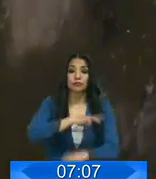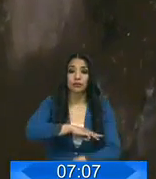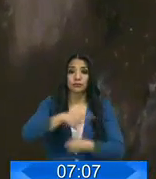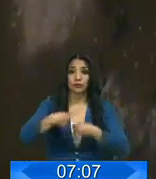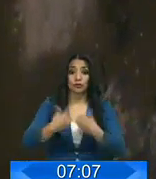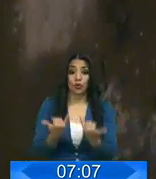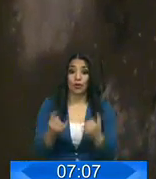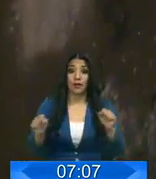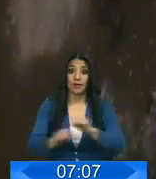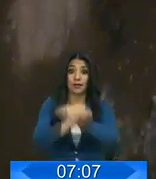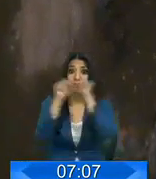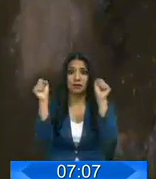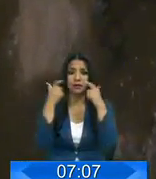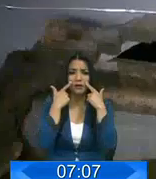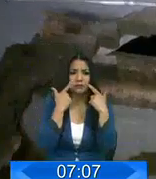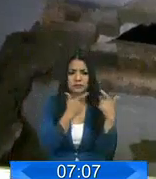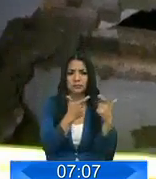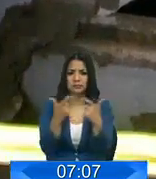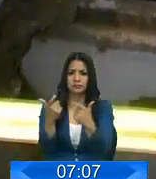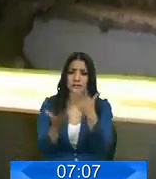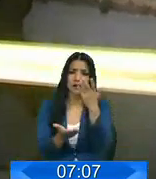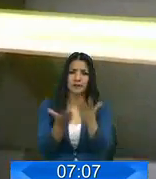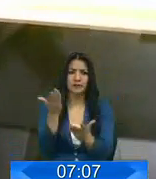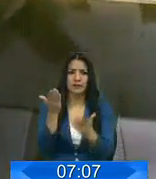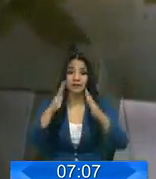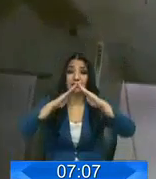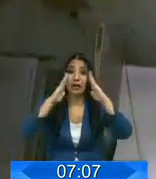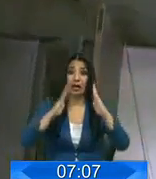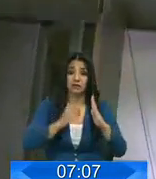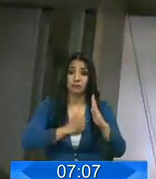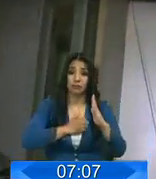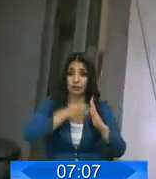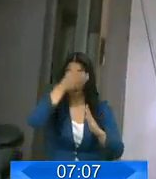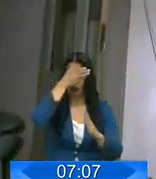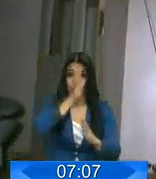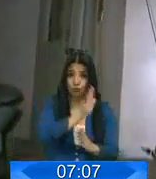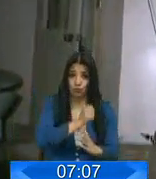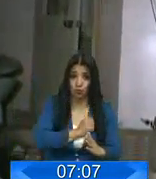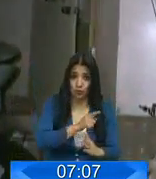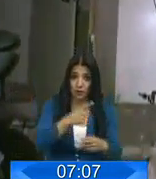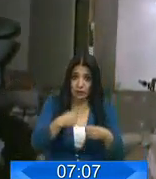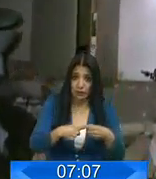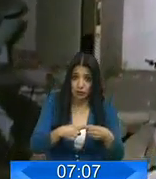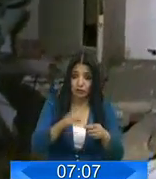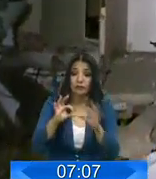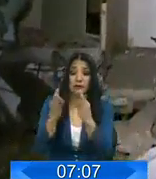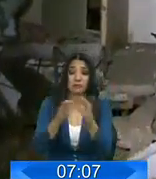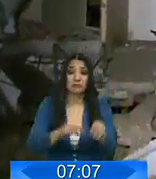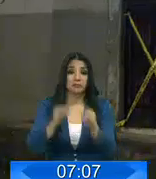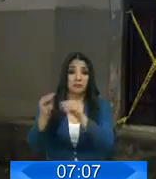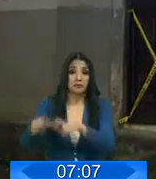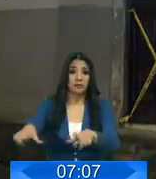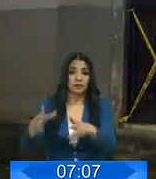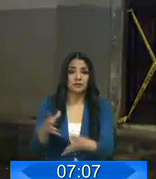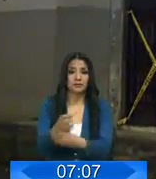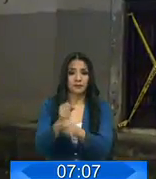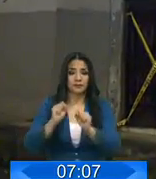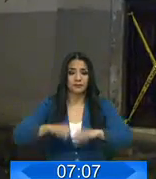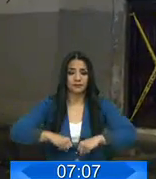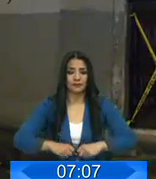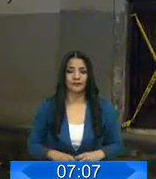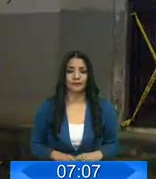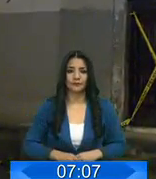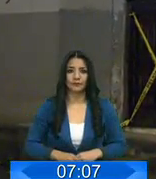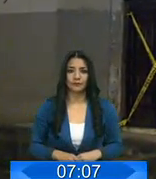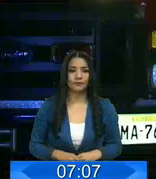mañana una inspección para determinar si se trata de una casa patrimonial y reubicar a las familias afectadas. Con cámara de Carlos